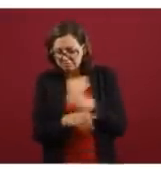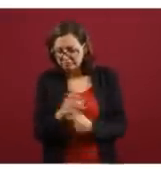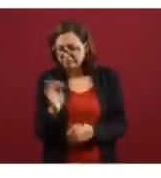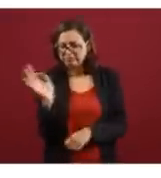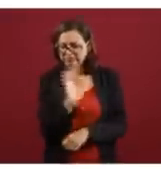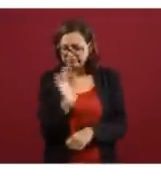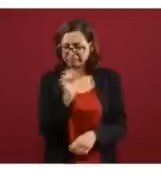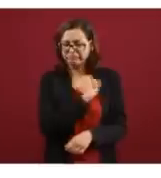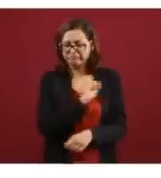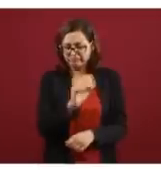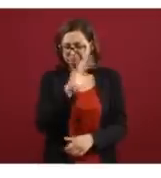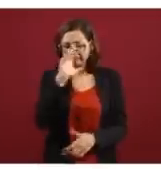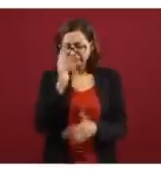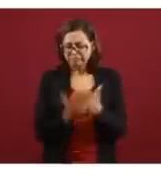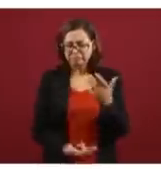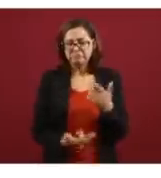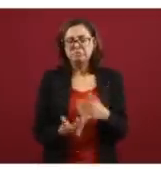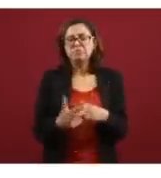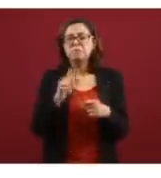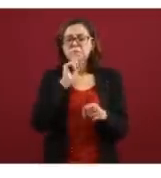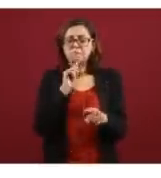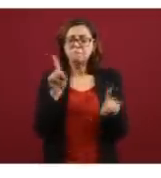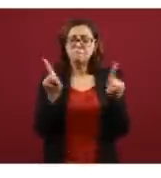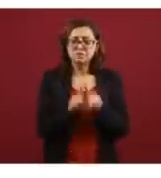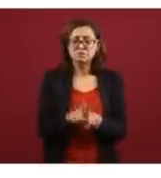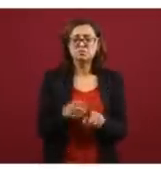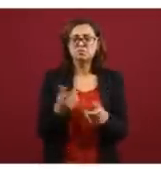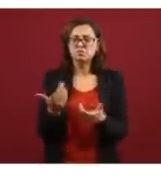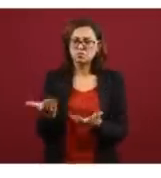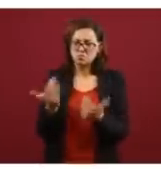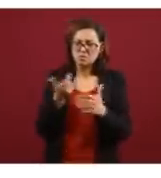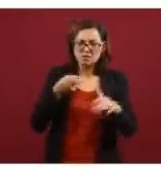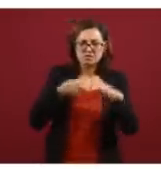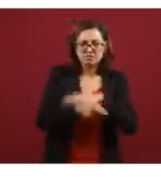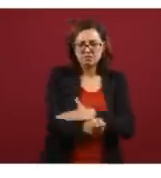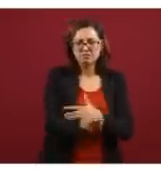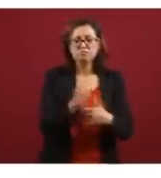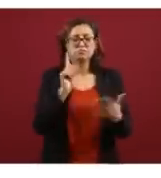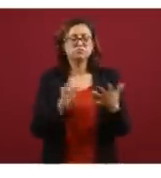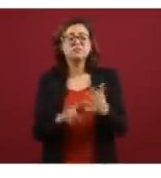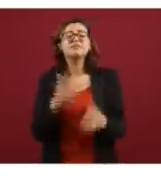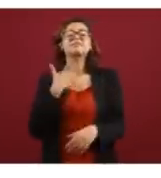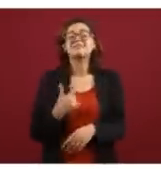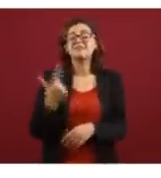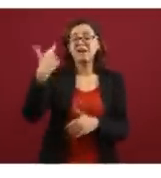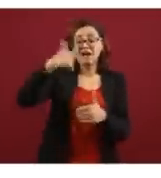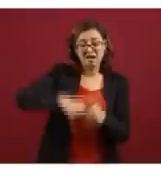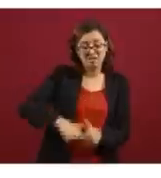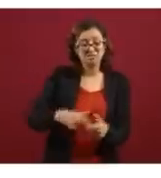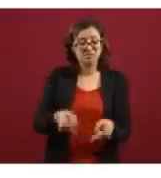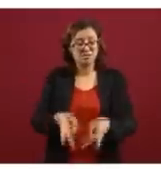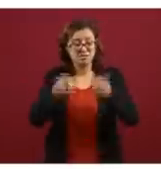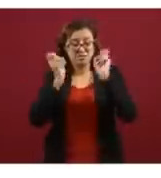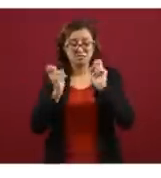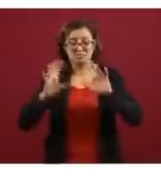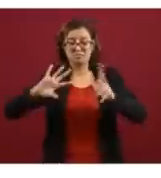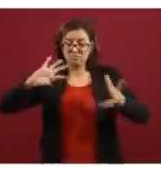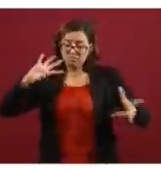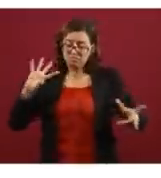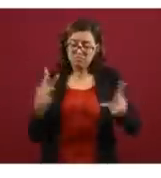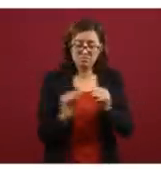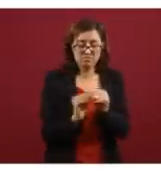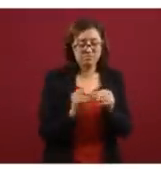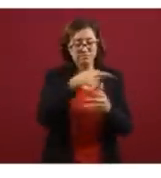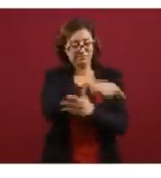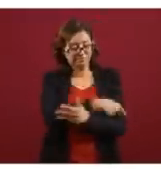y delitos en materia de hidrocarburos. Todos los delitos, todos los recursos